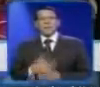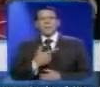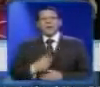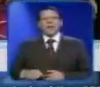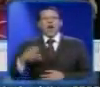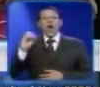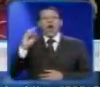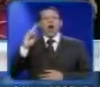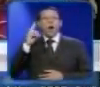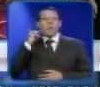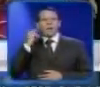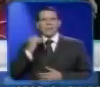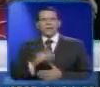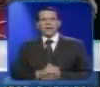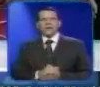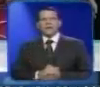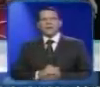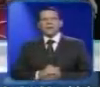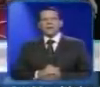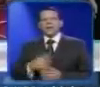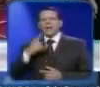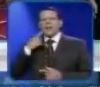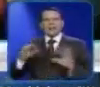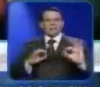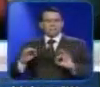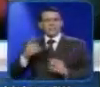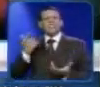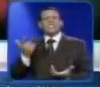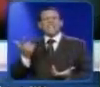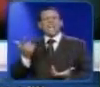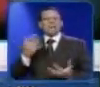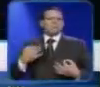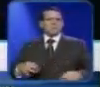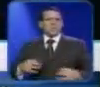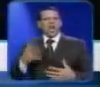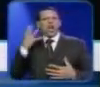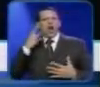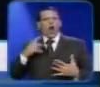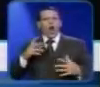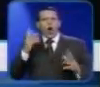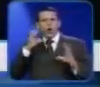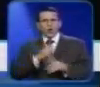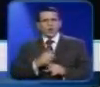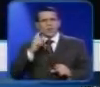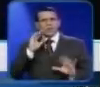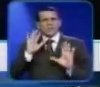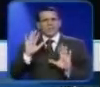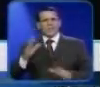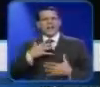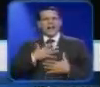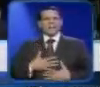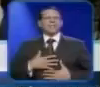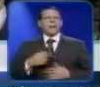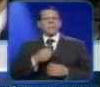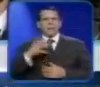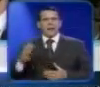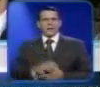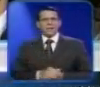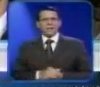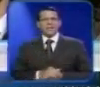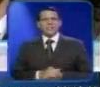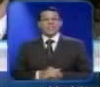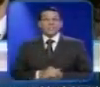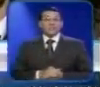Obama debuta en lo más alto de la tabla con un estilo simple, con trajes de color oscuro y sus características camisas blancas. Quienes